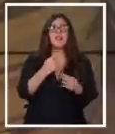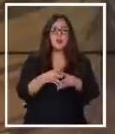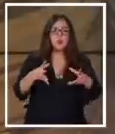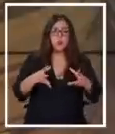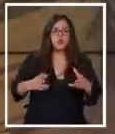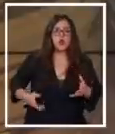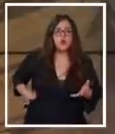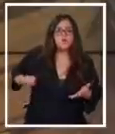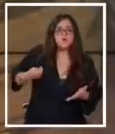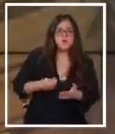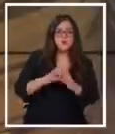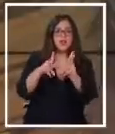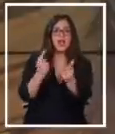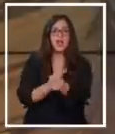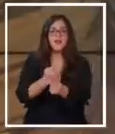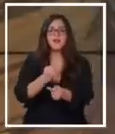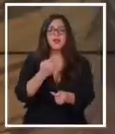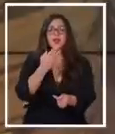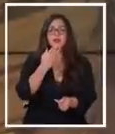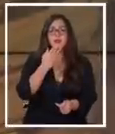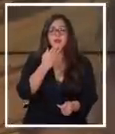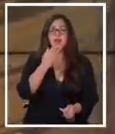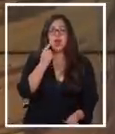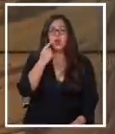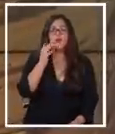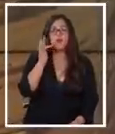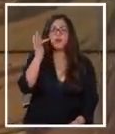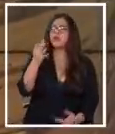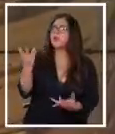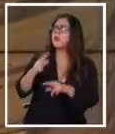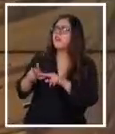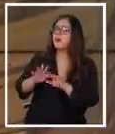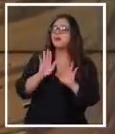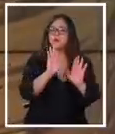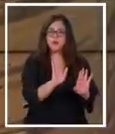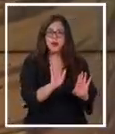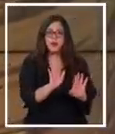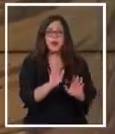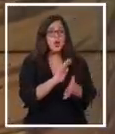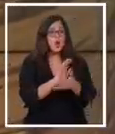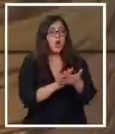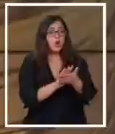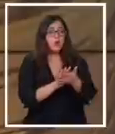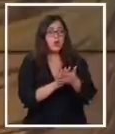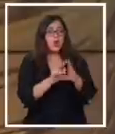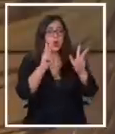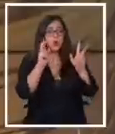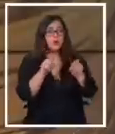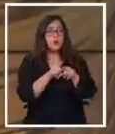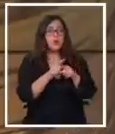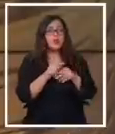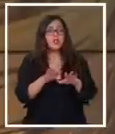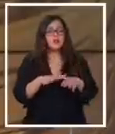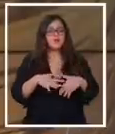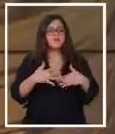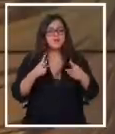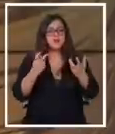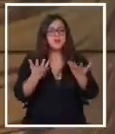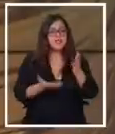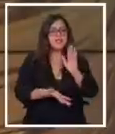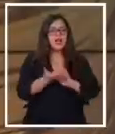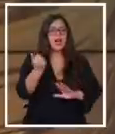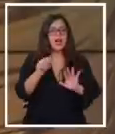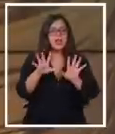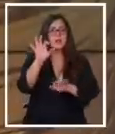no sólo eso el día de mañana hacer el día tratamos segundo el día de mañana una cuestión que fue muy sentida la discusión de los retiros y con toda razón